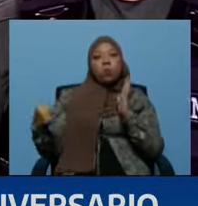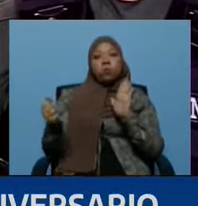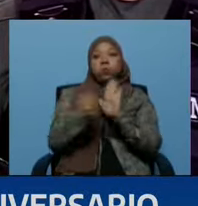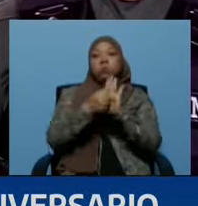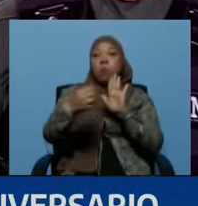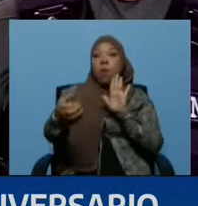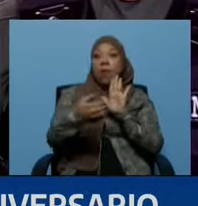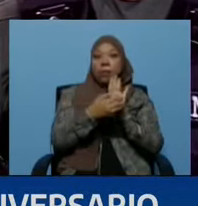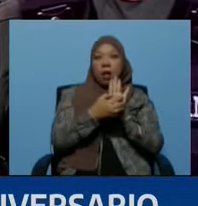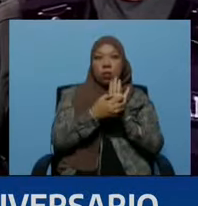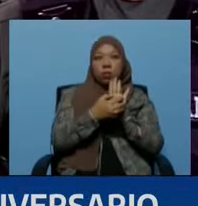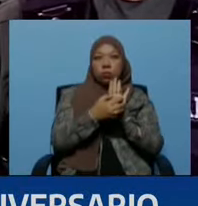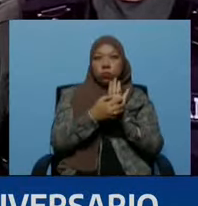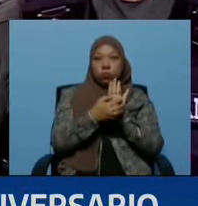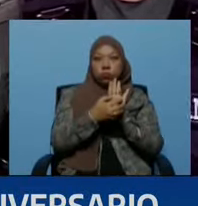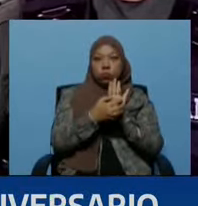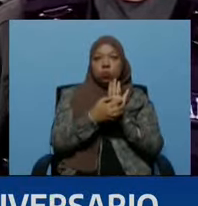Estado